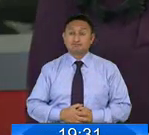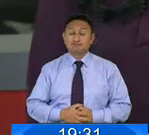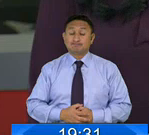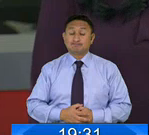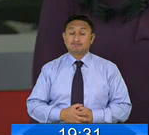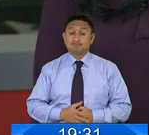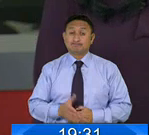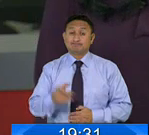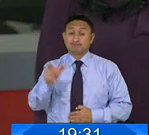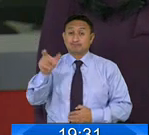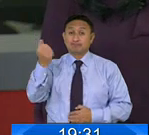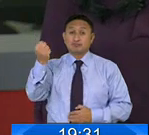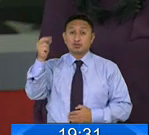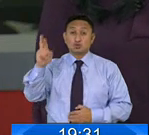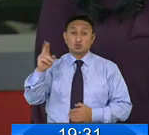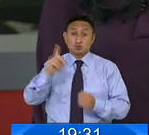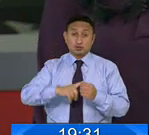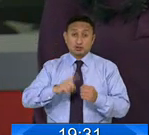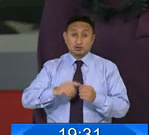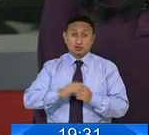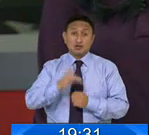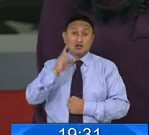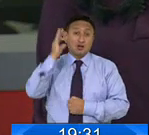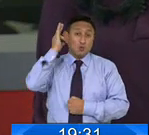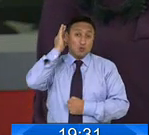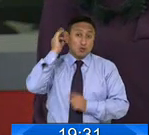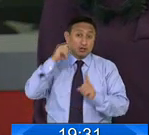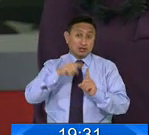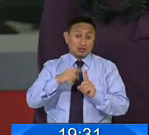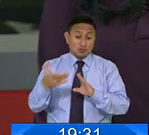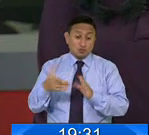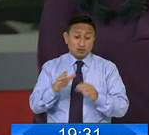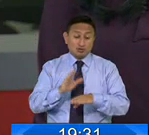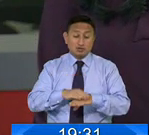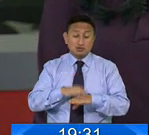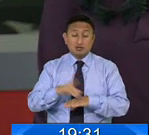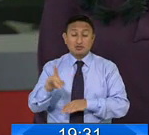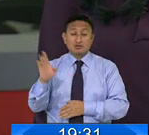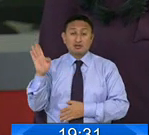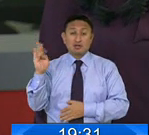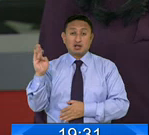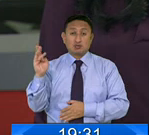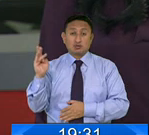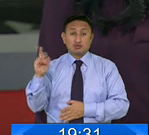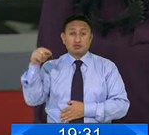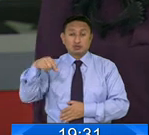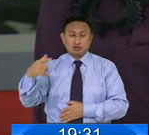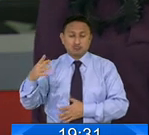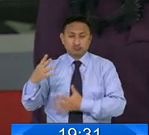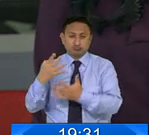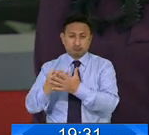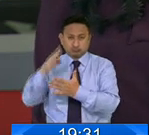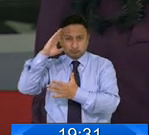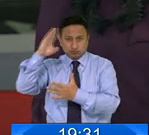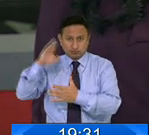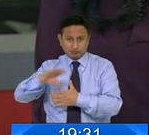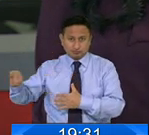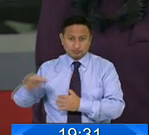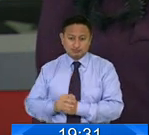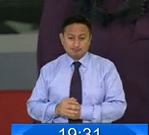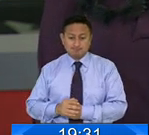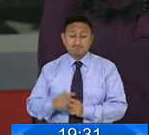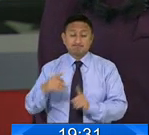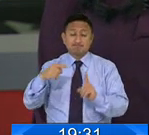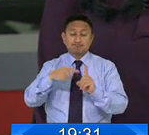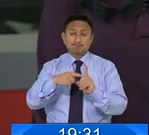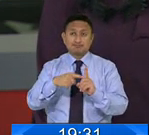se registró en el sur de Quito. Una mujer, al parecer, murió en manos de su esposo, quien fue detenido. La víctima recibió